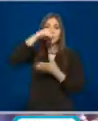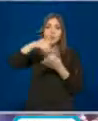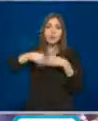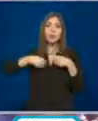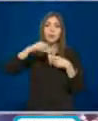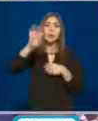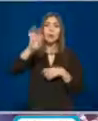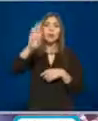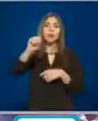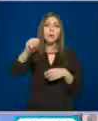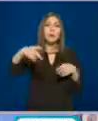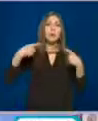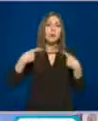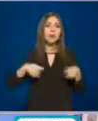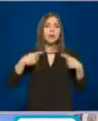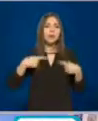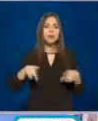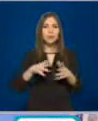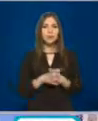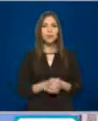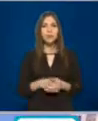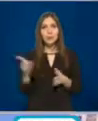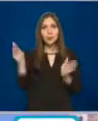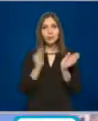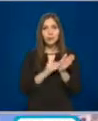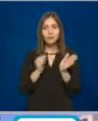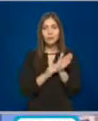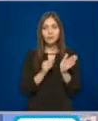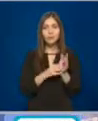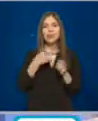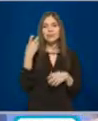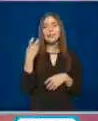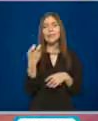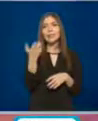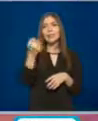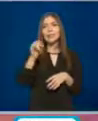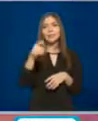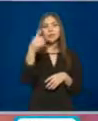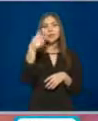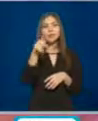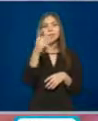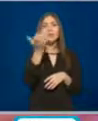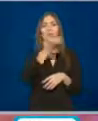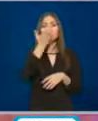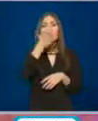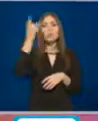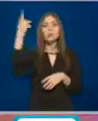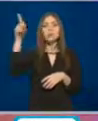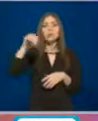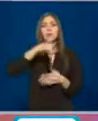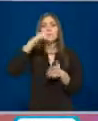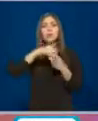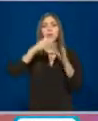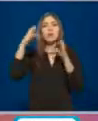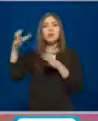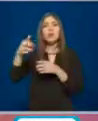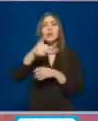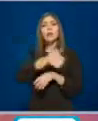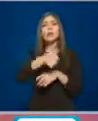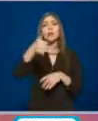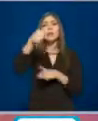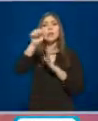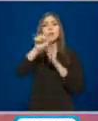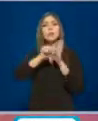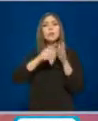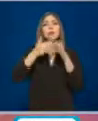en la isla. ¿Por Son qué no? es parte del Imperio Británico. Claro. Y cada 6 meses va un barco y